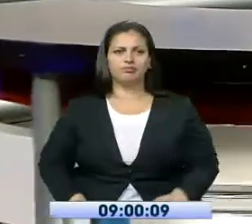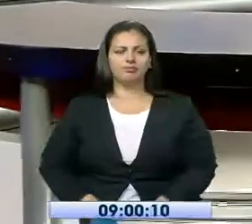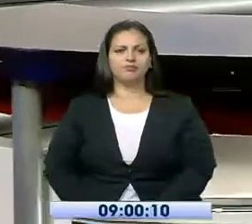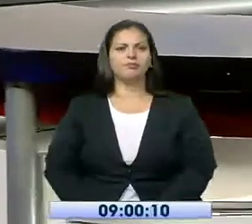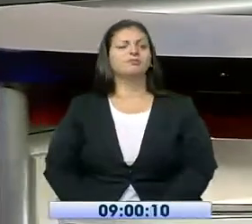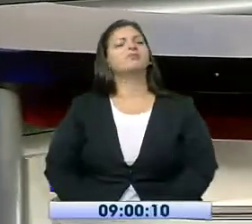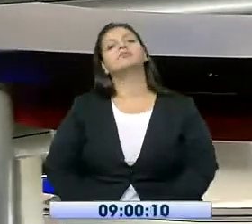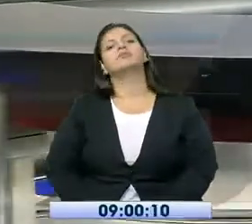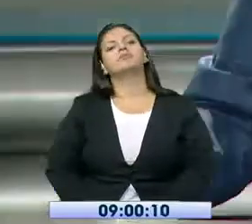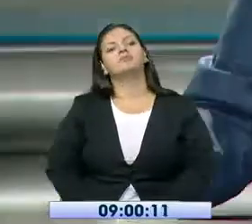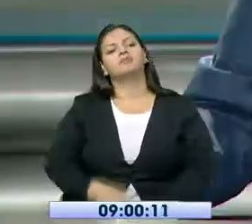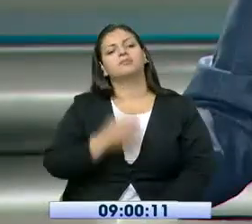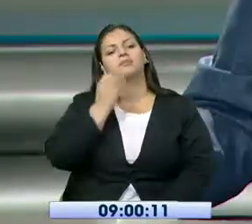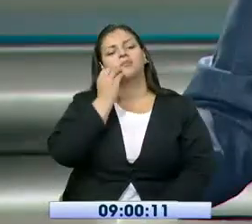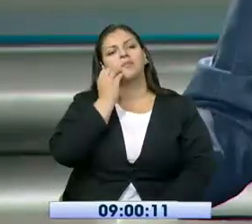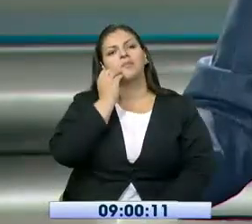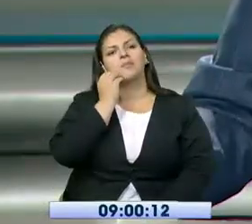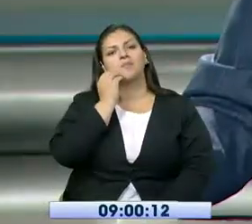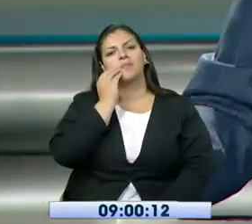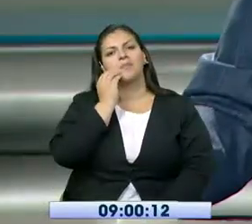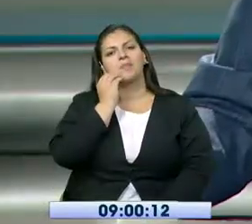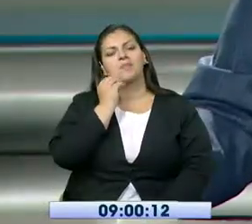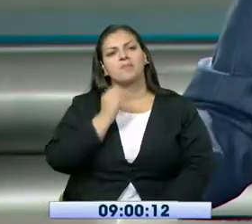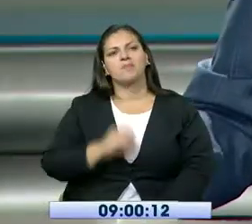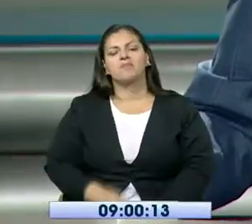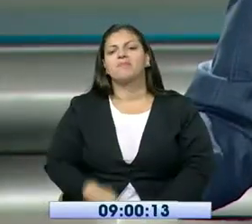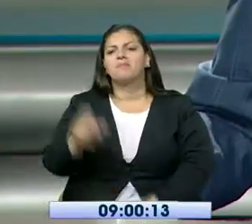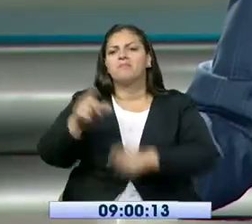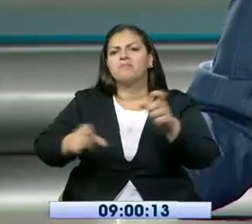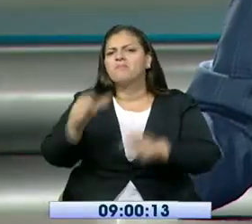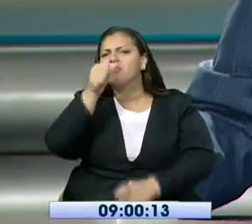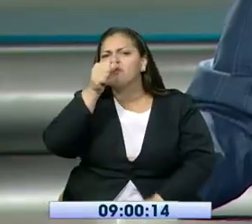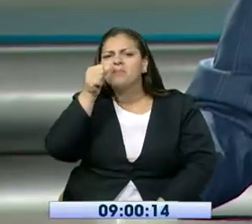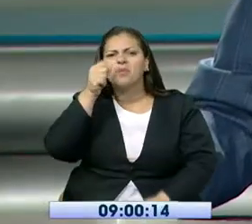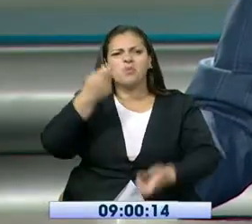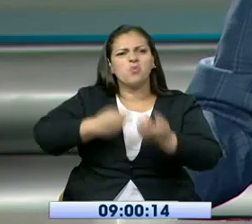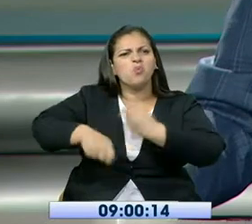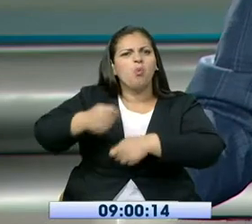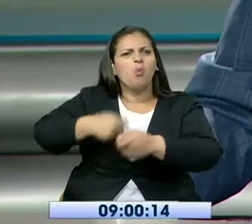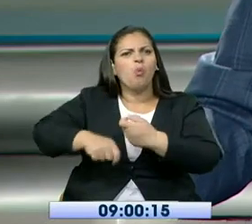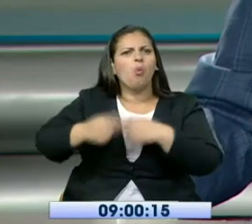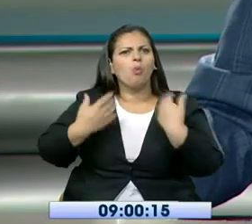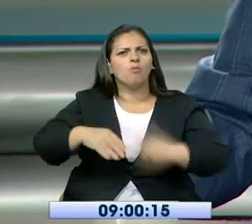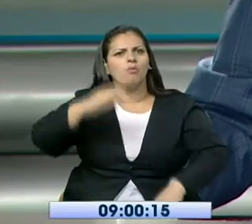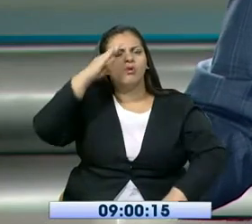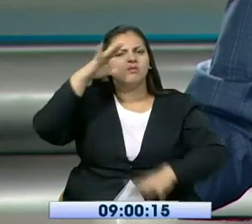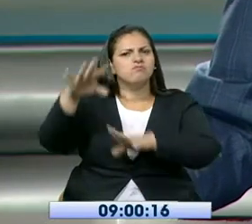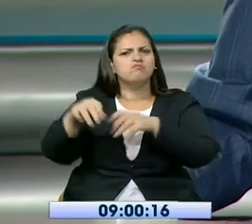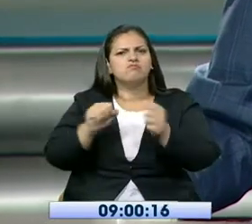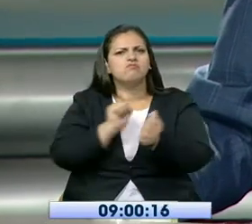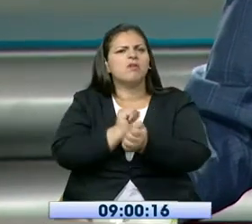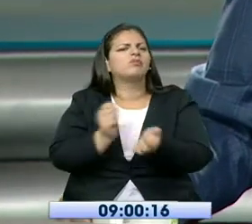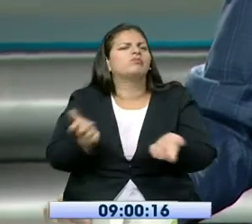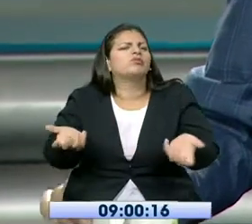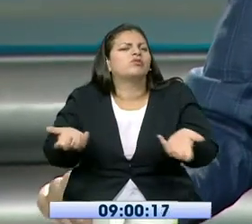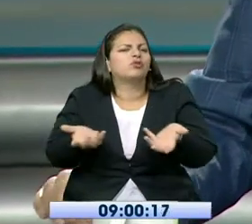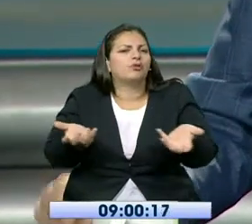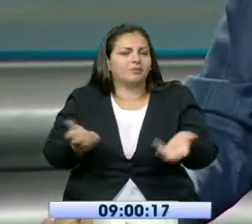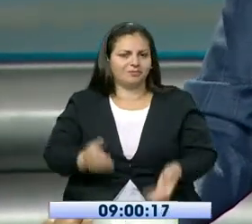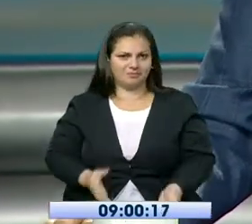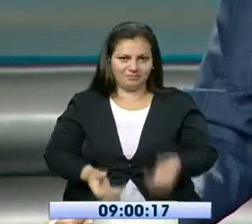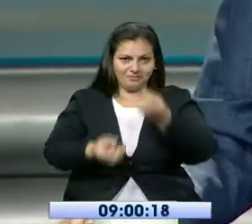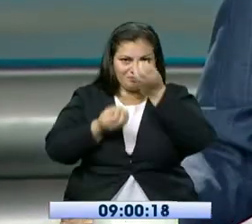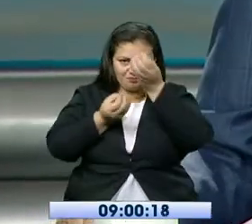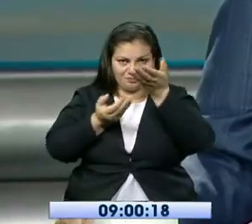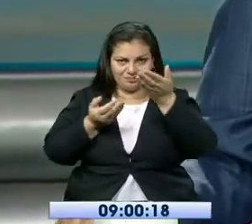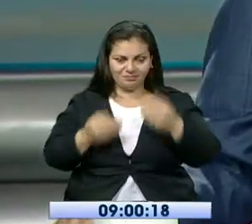Varias personas fueron detenidas por posesión y microtráfico de droga durante este fin de semana en diferentes puntos de Guayaquil. Julio César